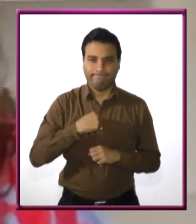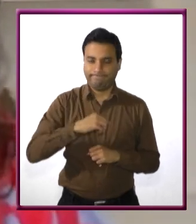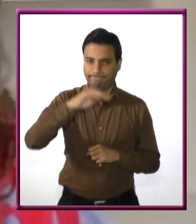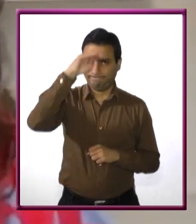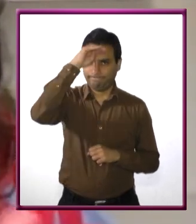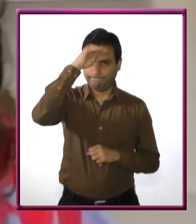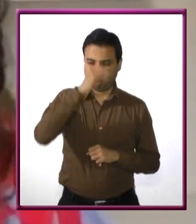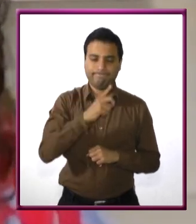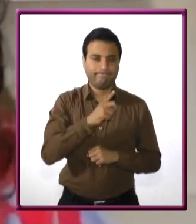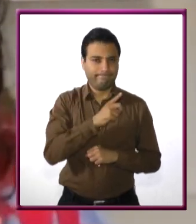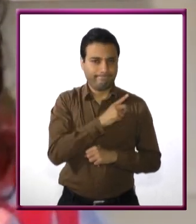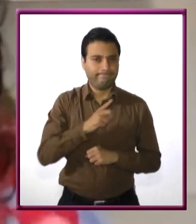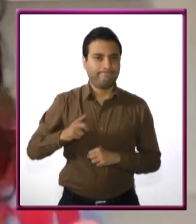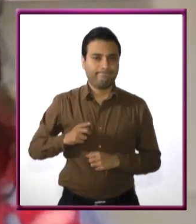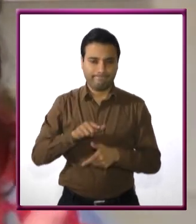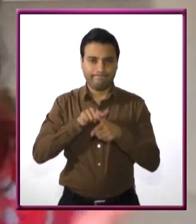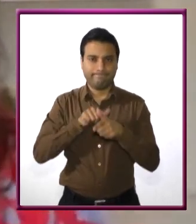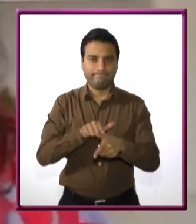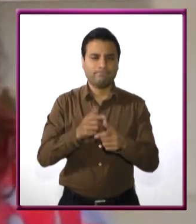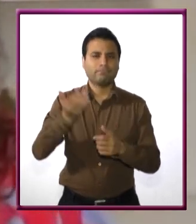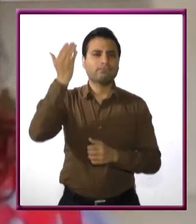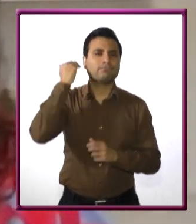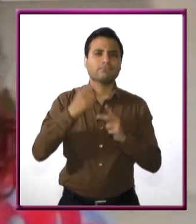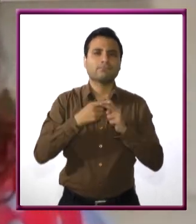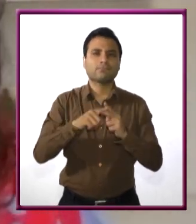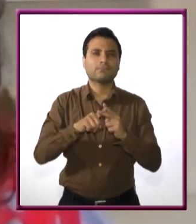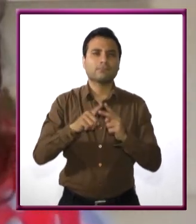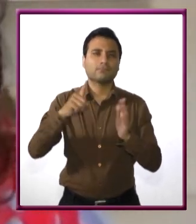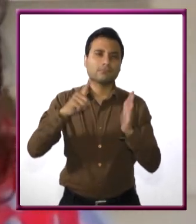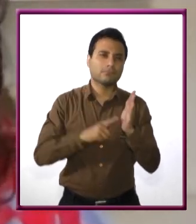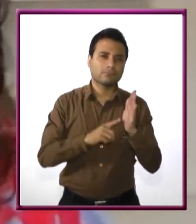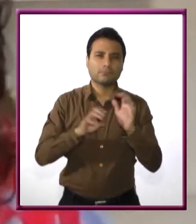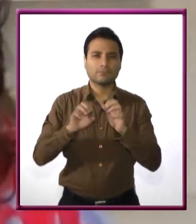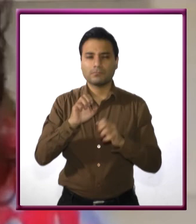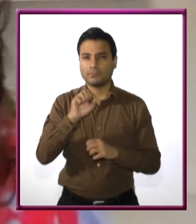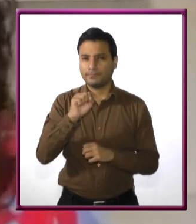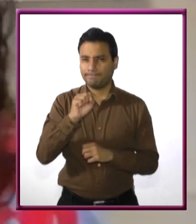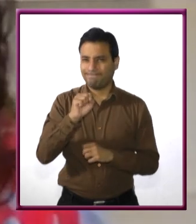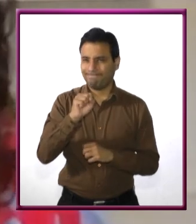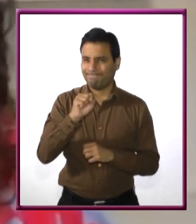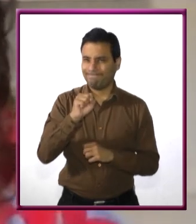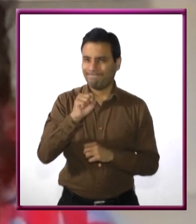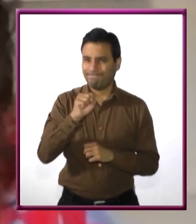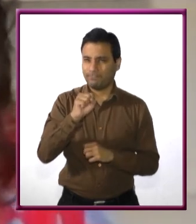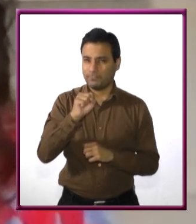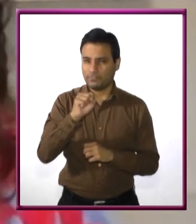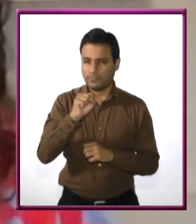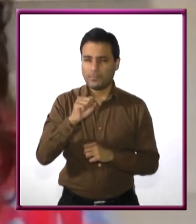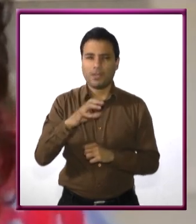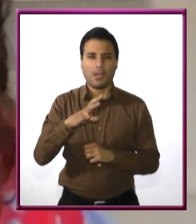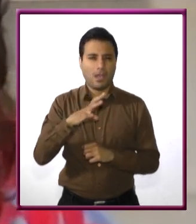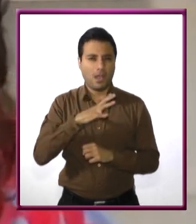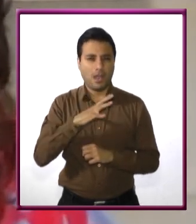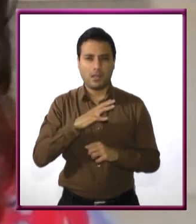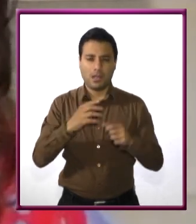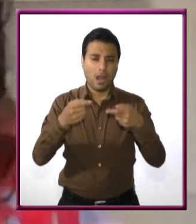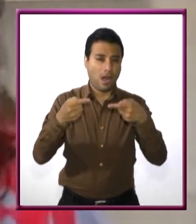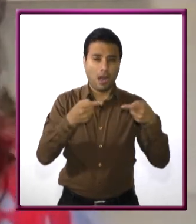que me parece sigue vigente. Se comenzó a decir en los años 60, cuando habían bastantes